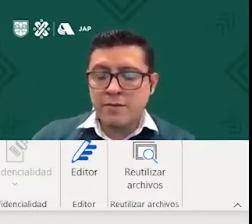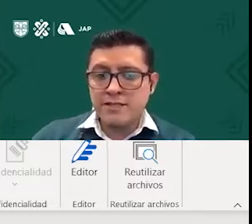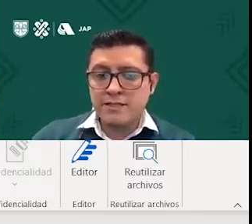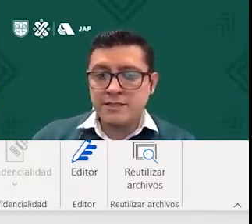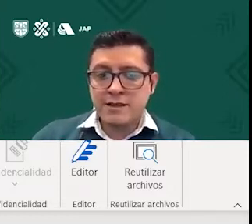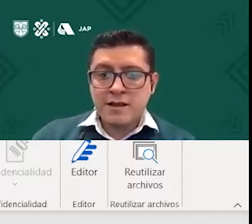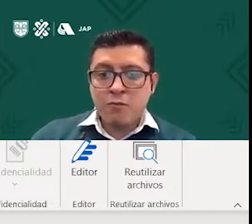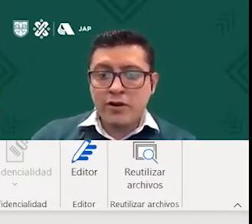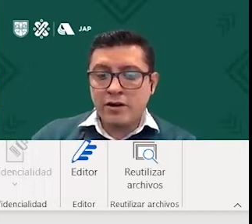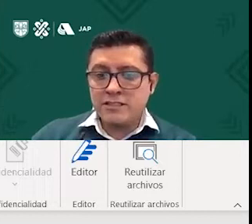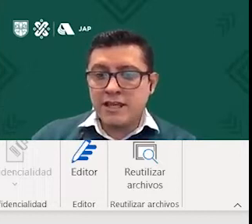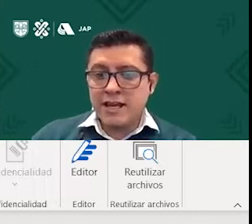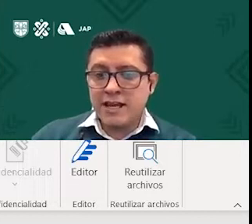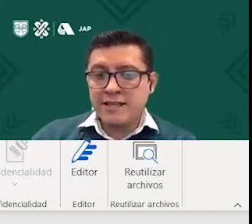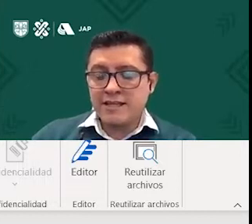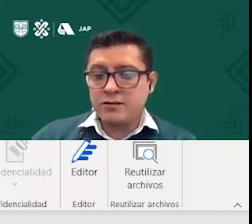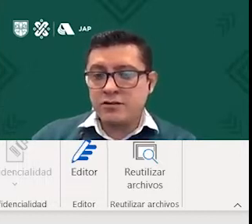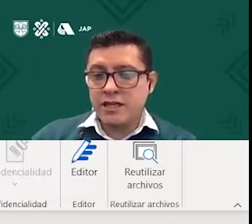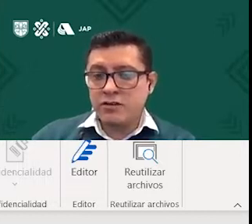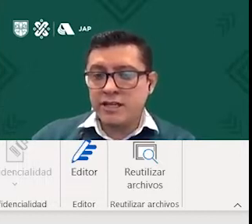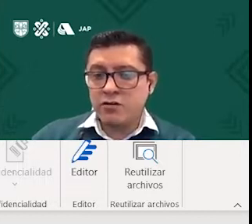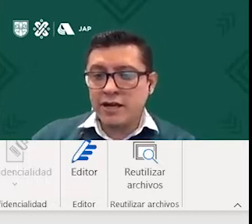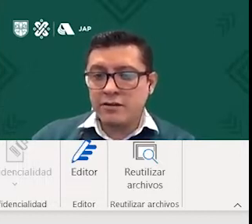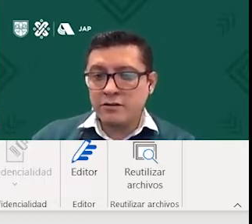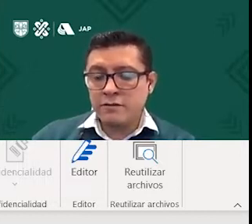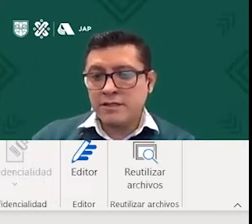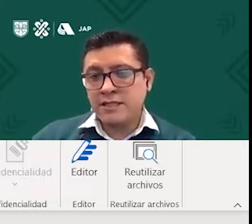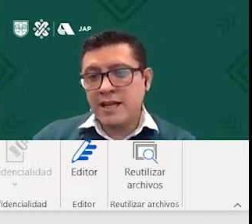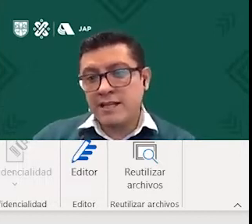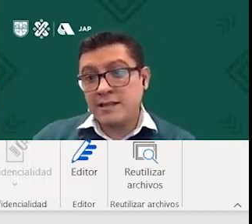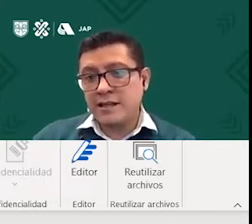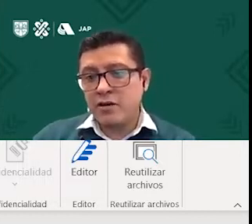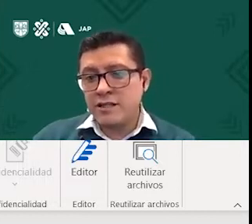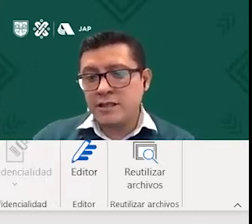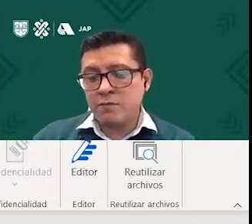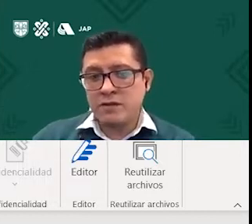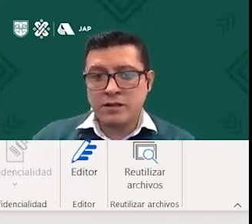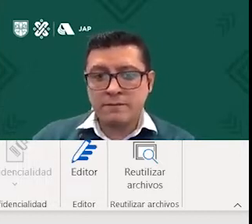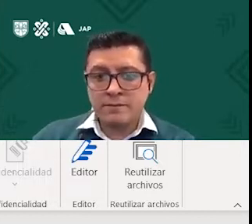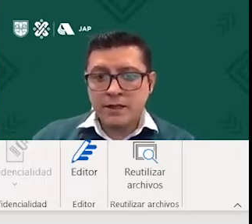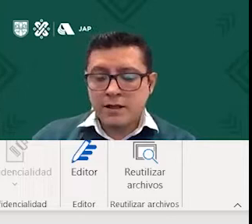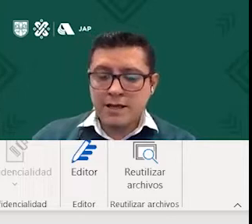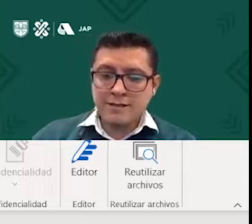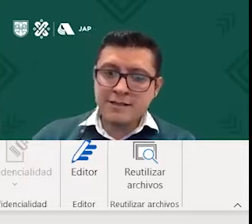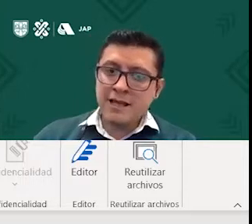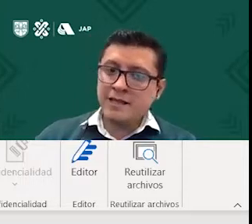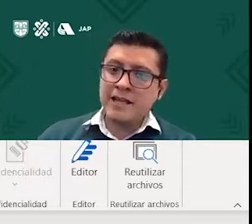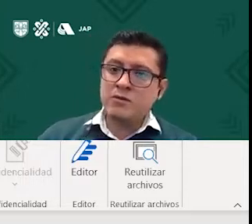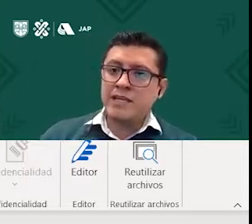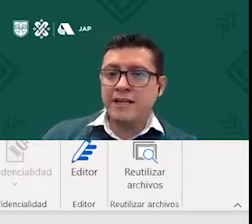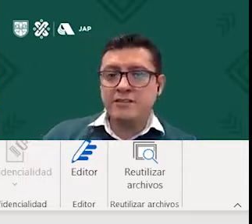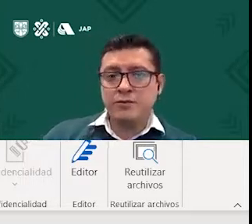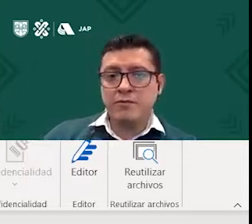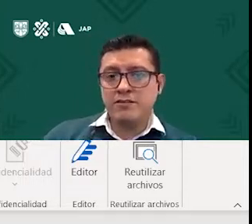casos que a veces por error señalan ejercicios que no es el correcto señalan anteriores Y pues bueno este